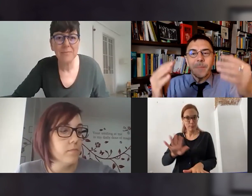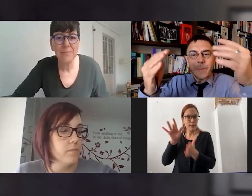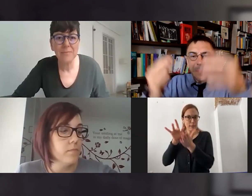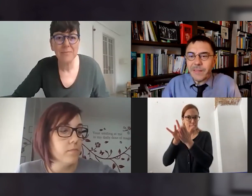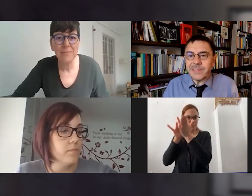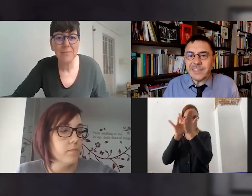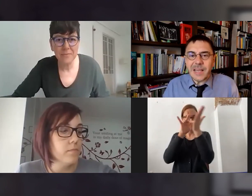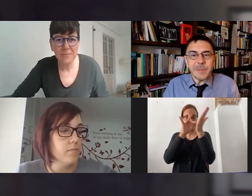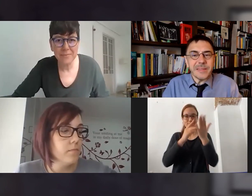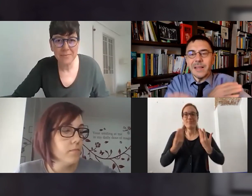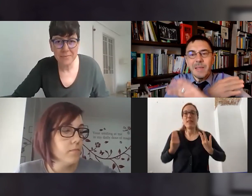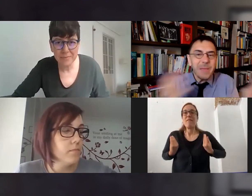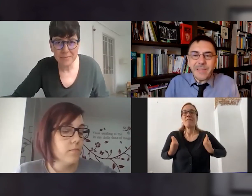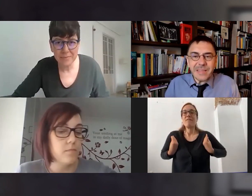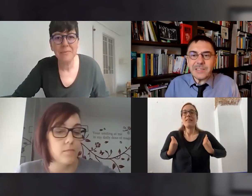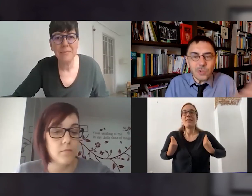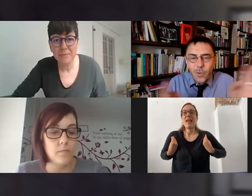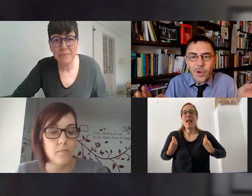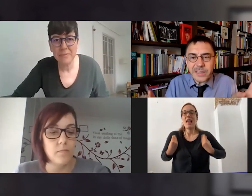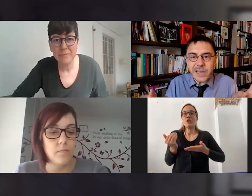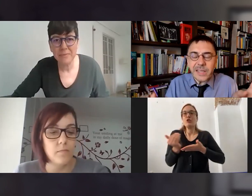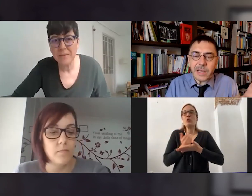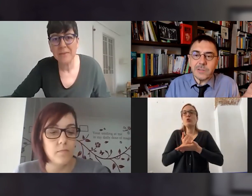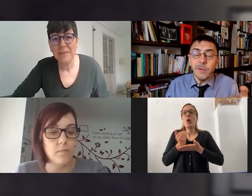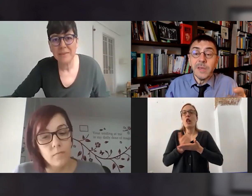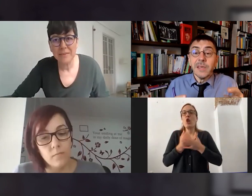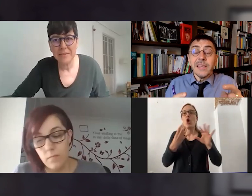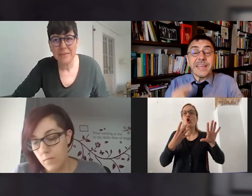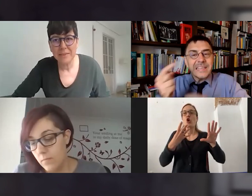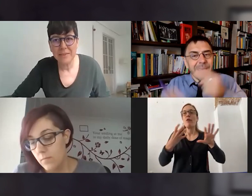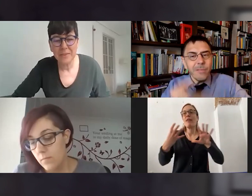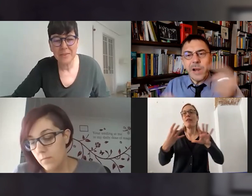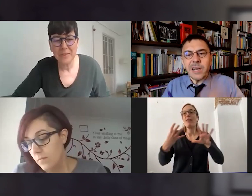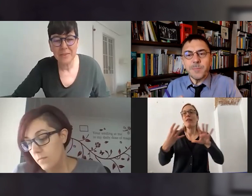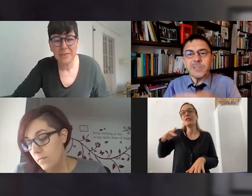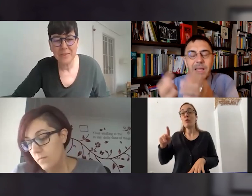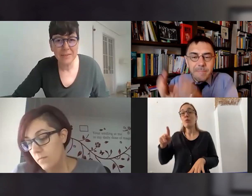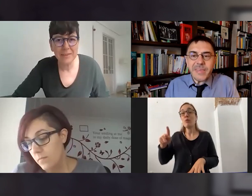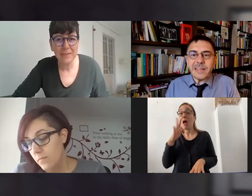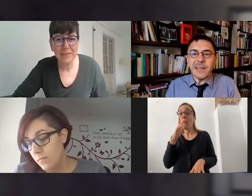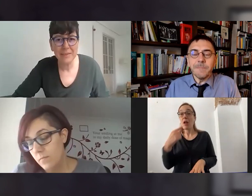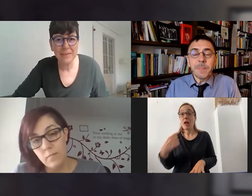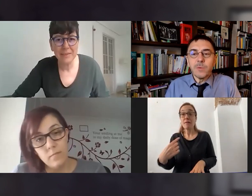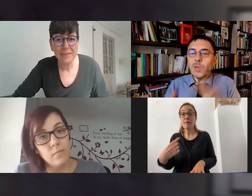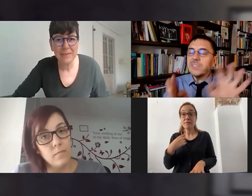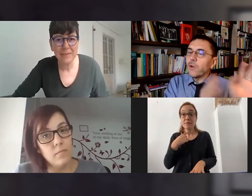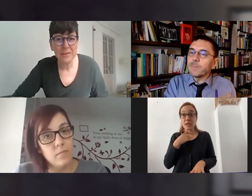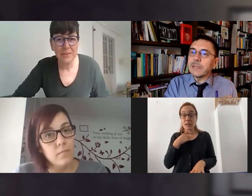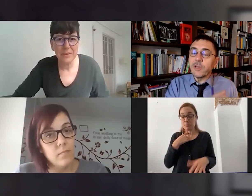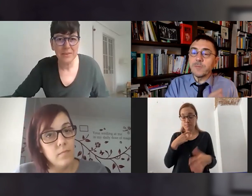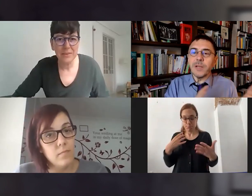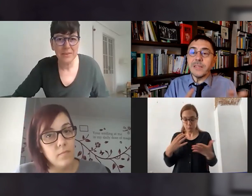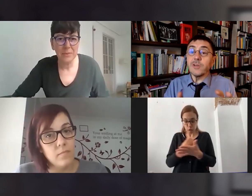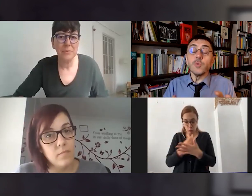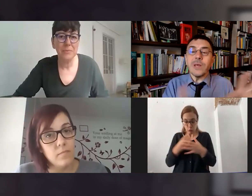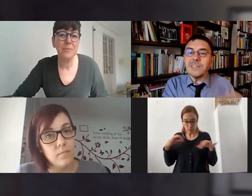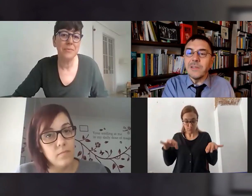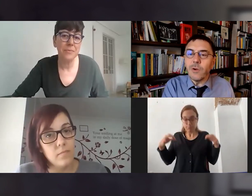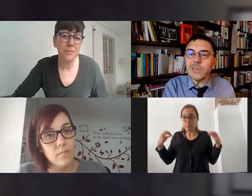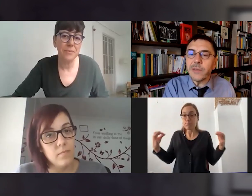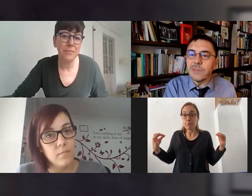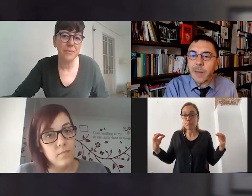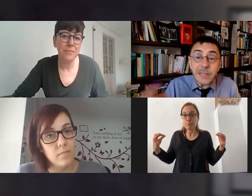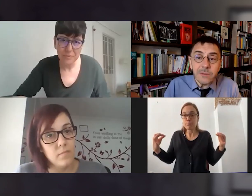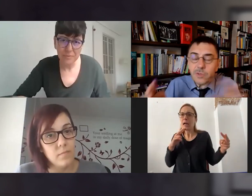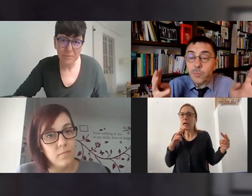euros y de repente pierdes ese capital, pierdes todo lo que tenías, ¿no? Y quien está dando una respuesta inmediata no han sido los partidos políticos, no han